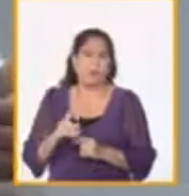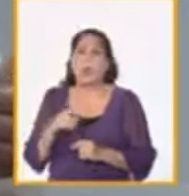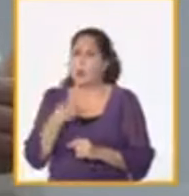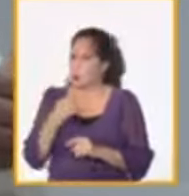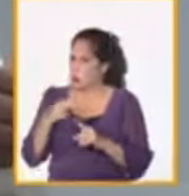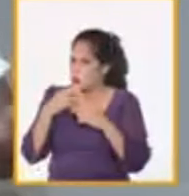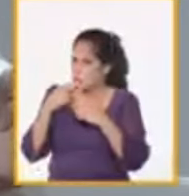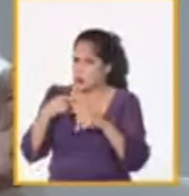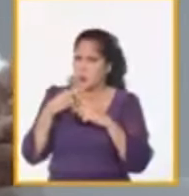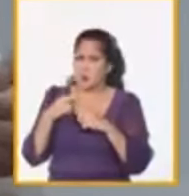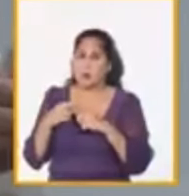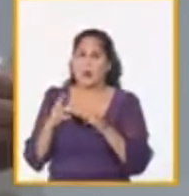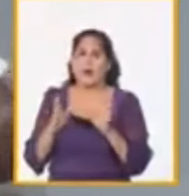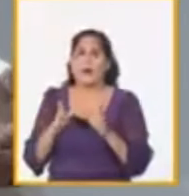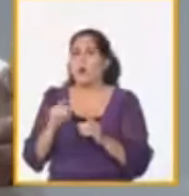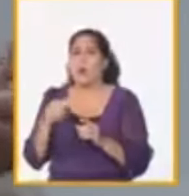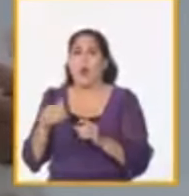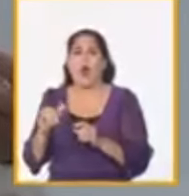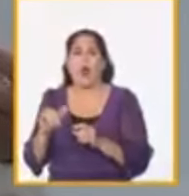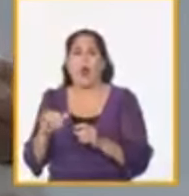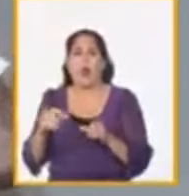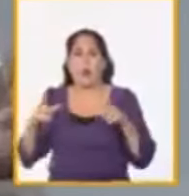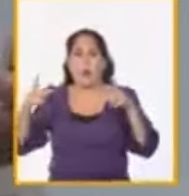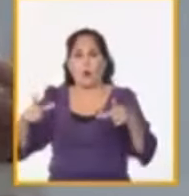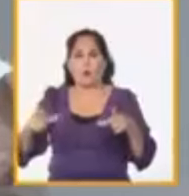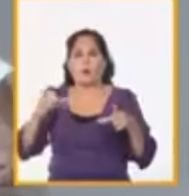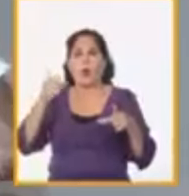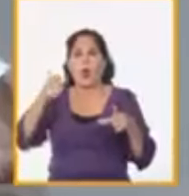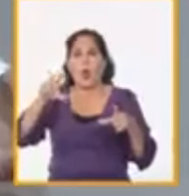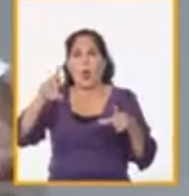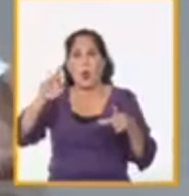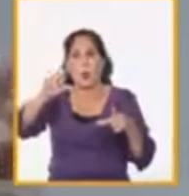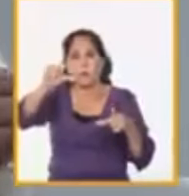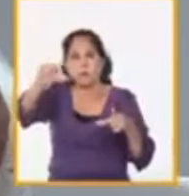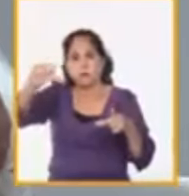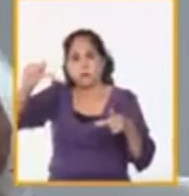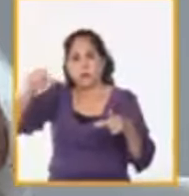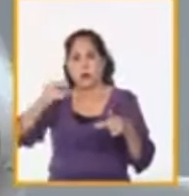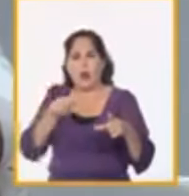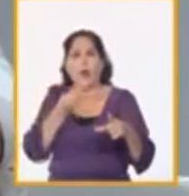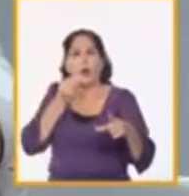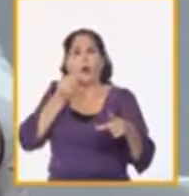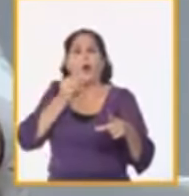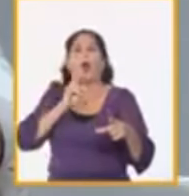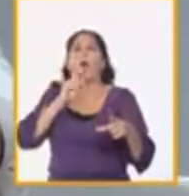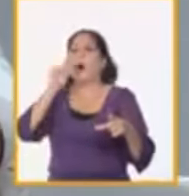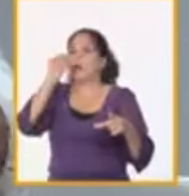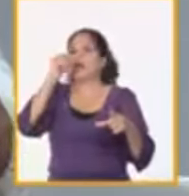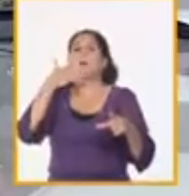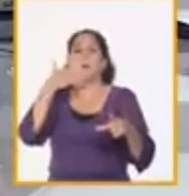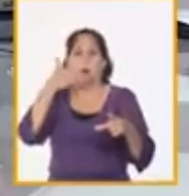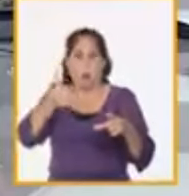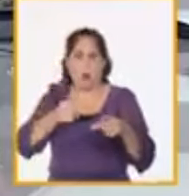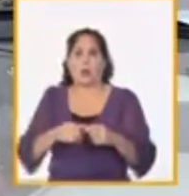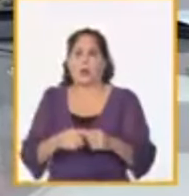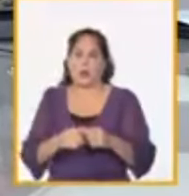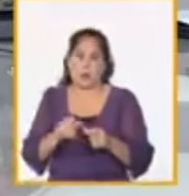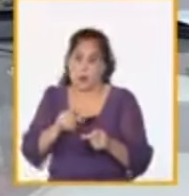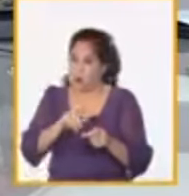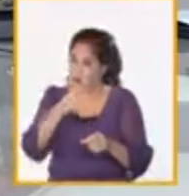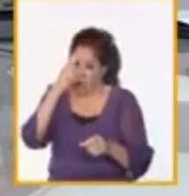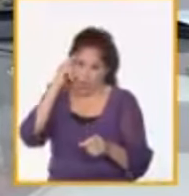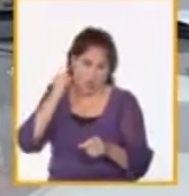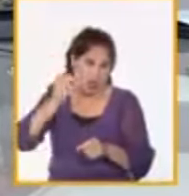también en el taller nuestro estamos recuperando los equipos de cloración. Porque, por ejemplo, en